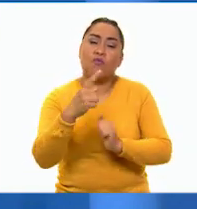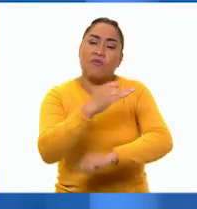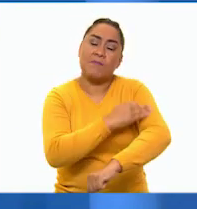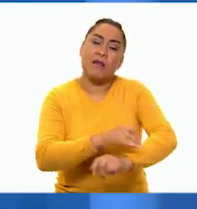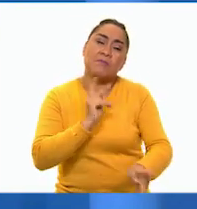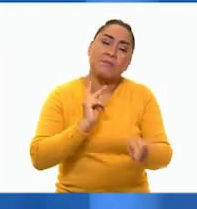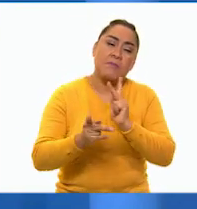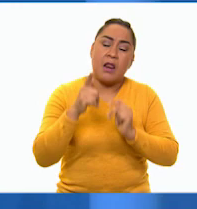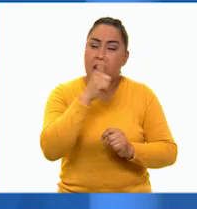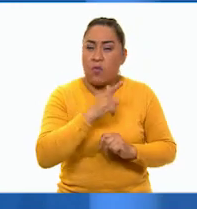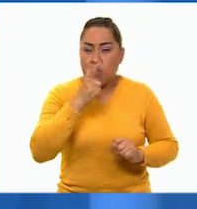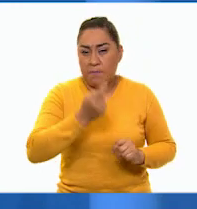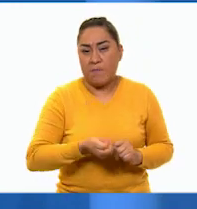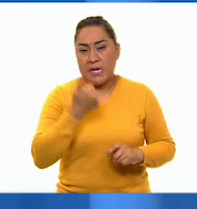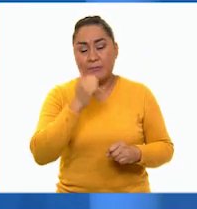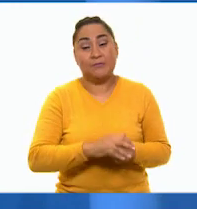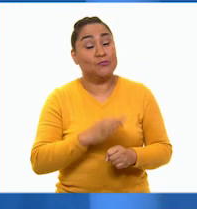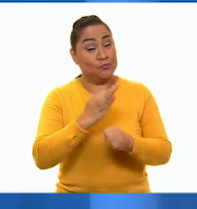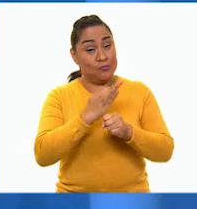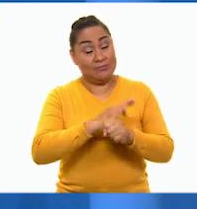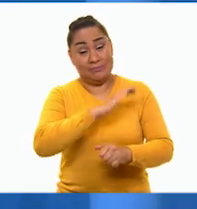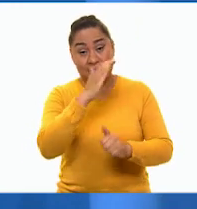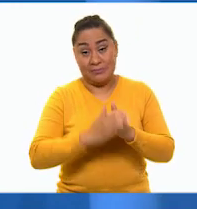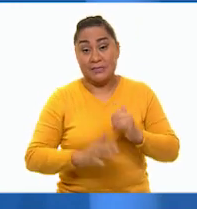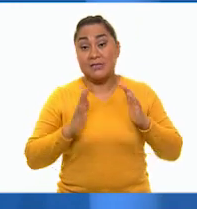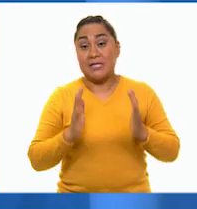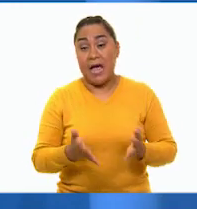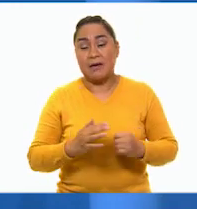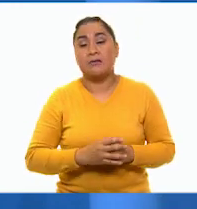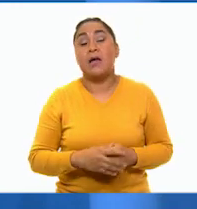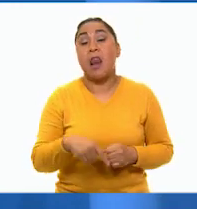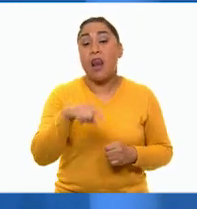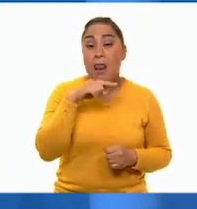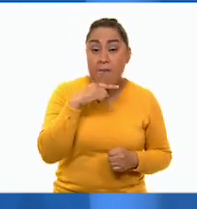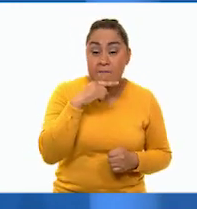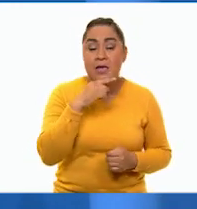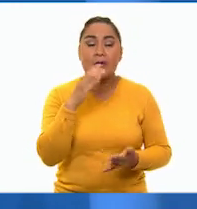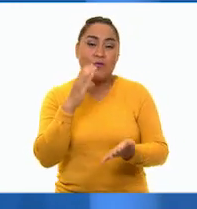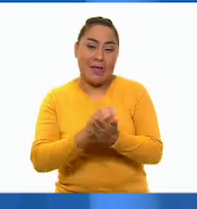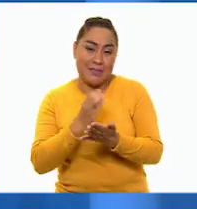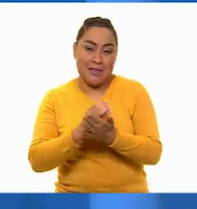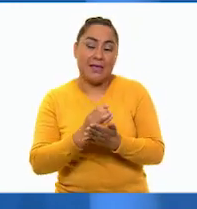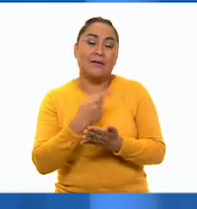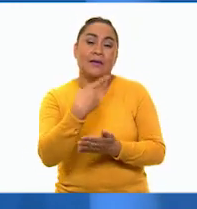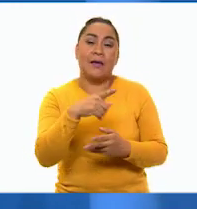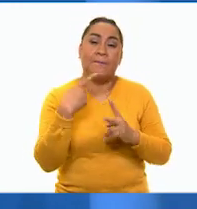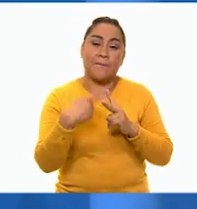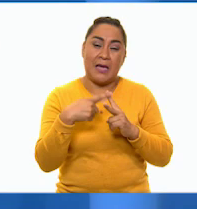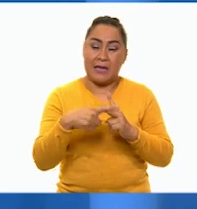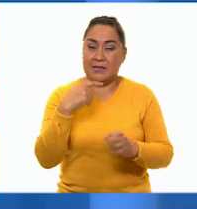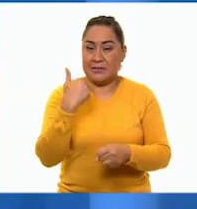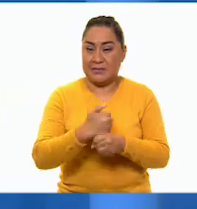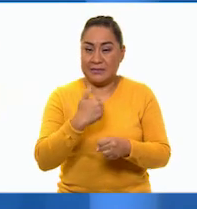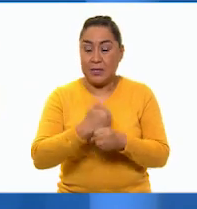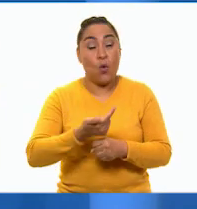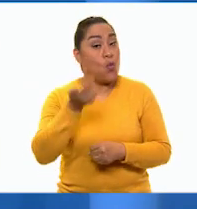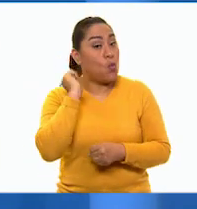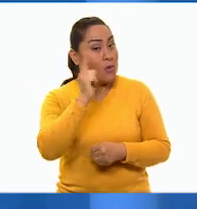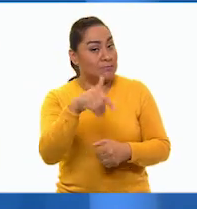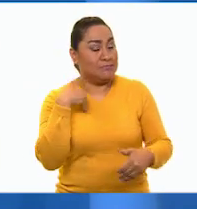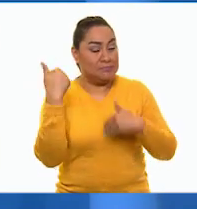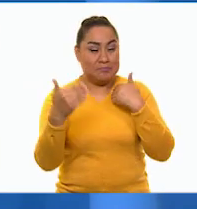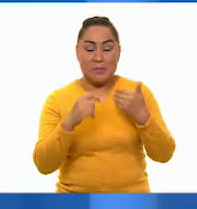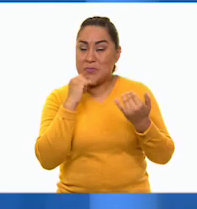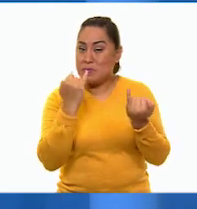familia en tu lengua materna. Por hoy hemos terminado con Lápices y Libretas de Matemáticas de sexto grado y espero que lo hayan